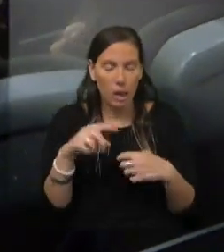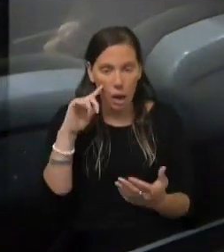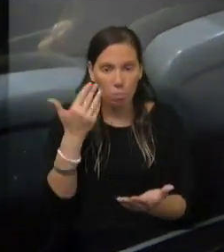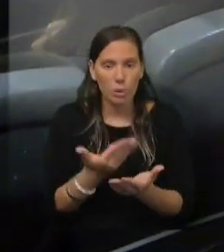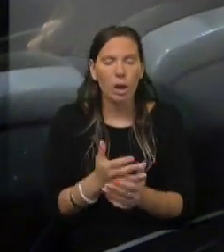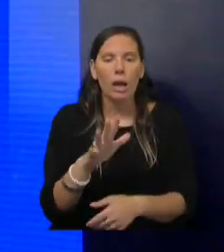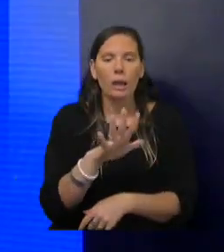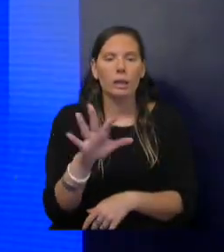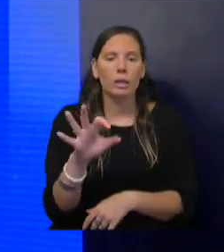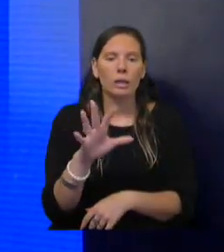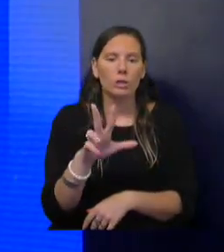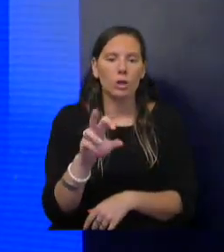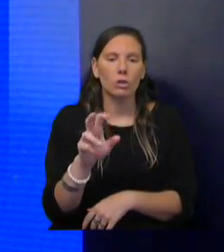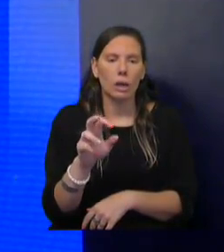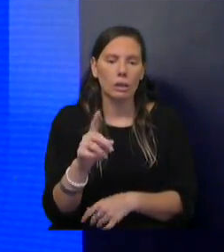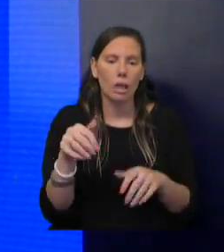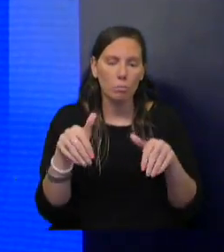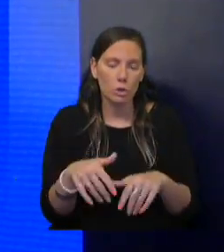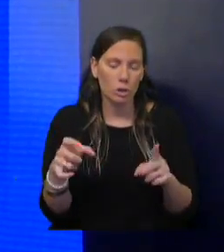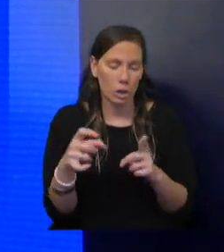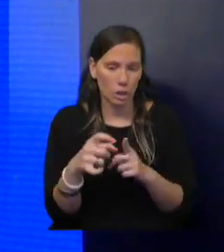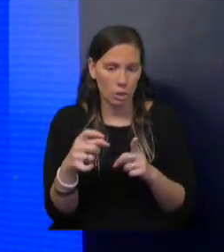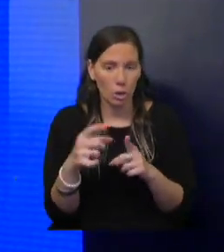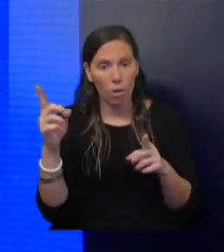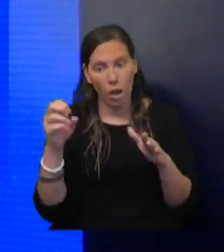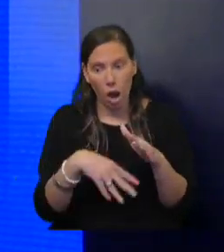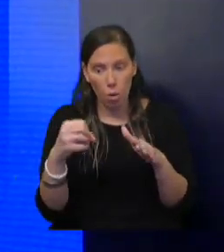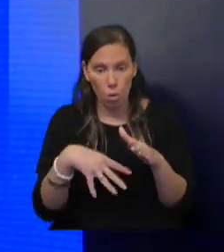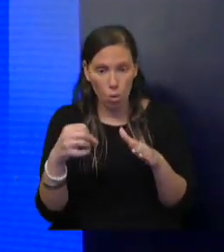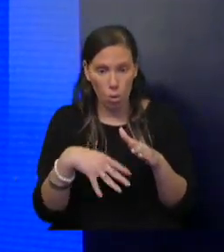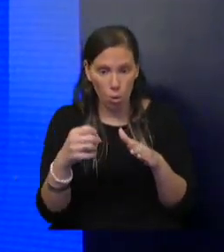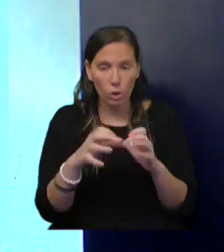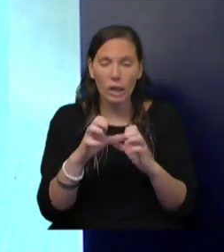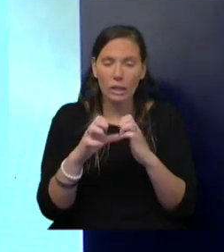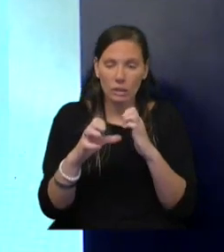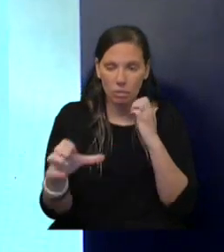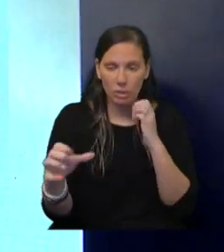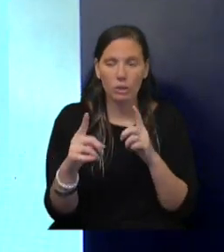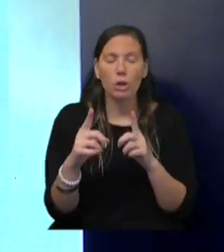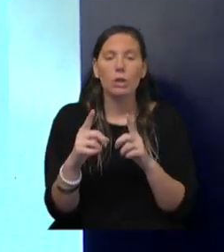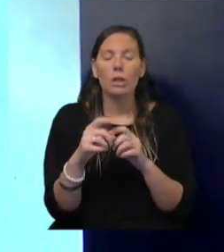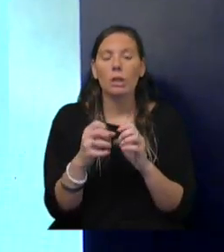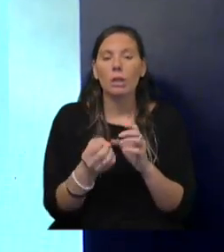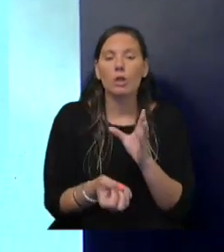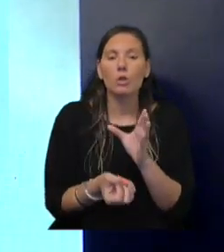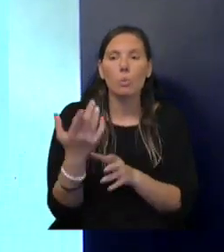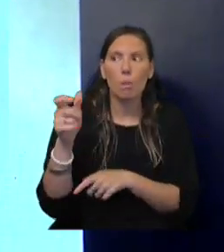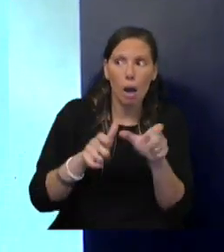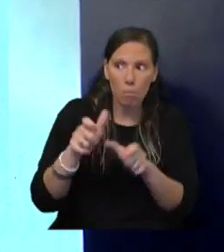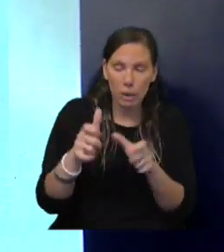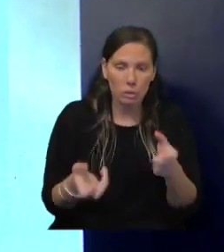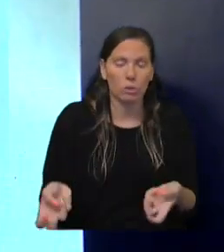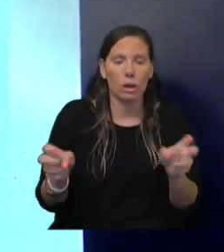unos 530 millones de dólares generados por ahorro por uso de electrificación y captación de nuevos usuarios